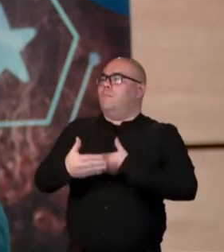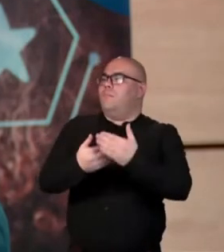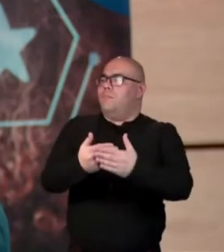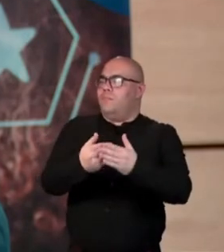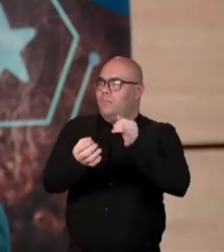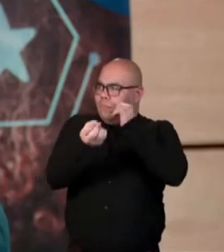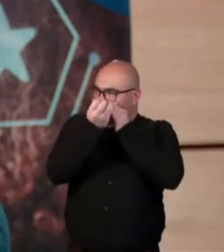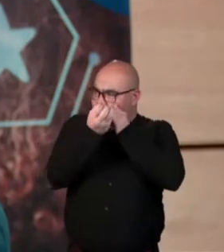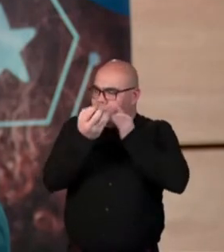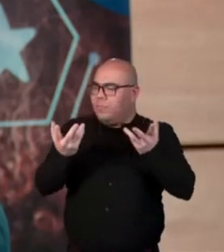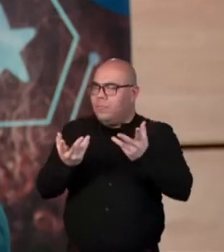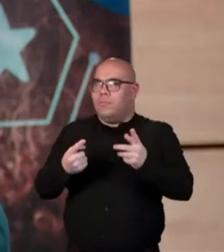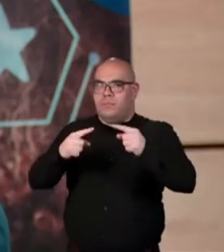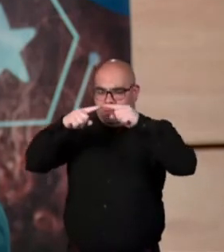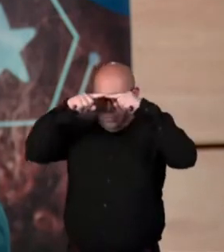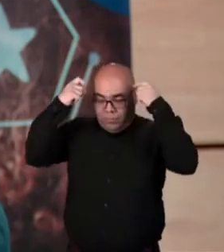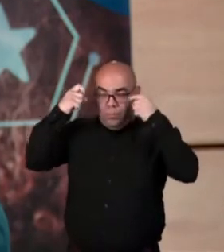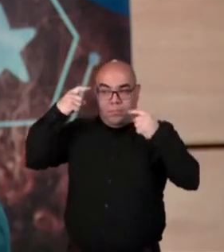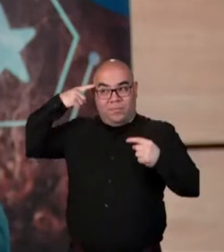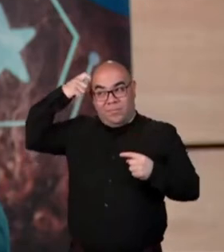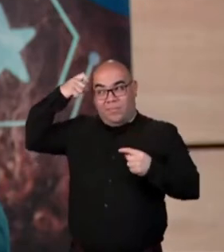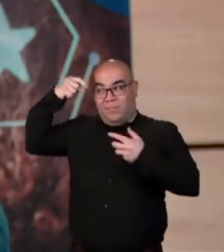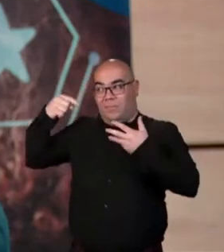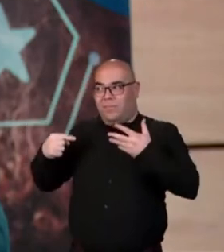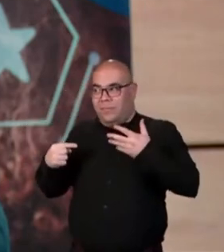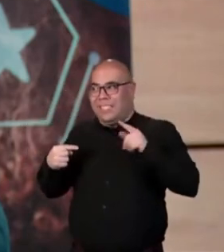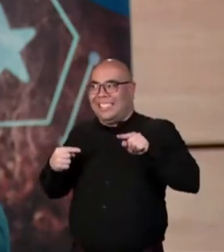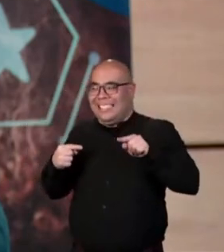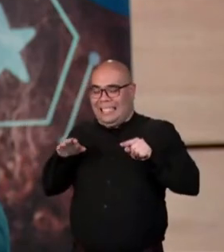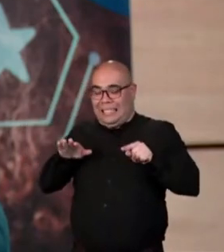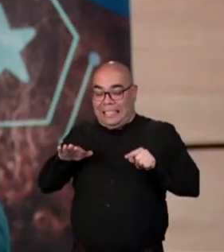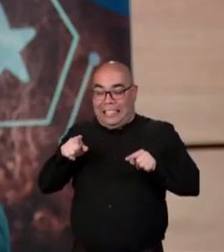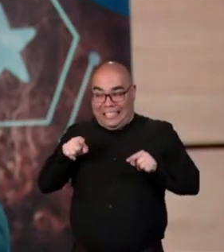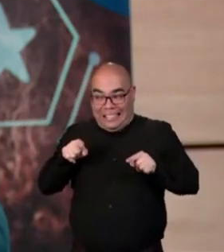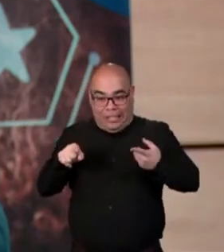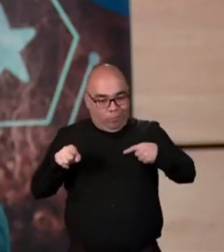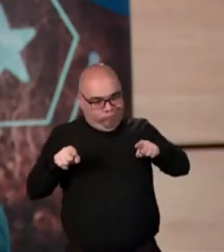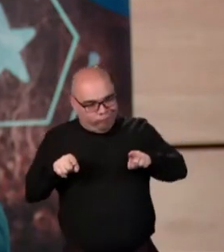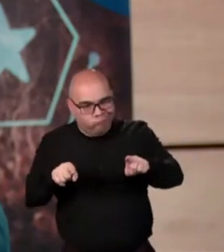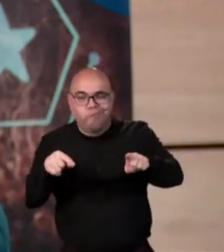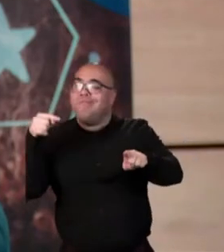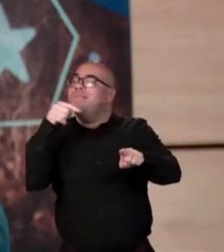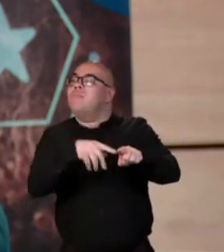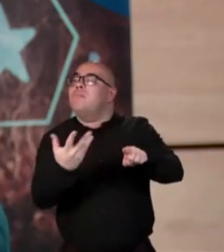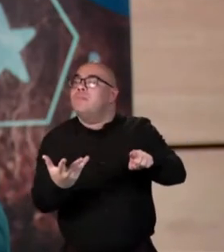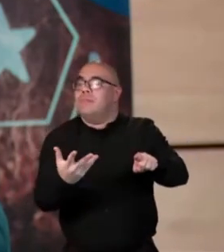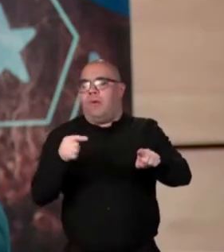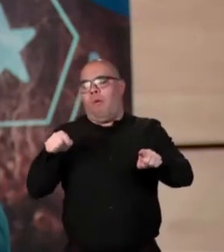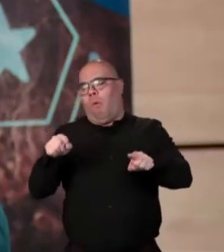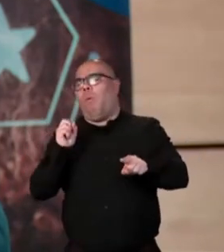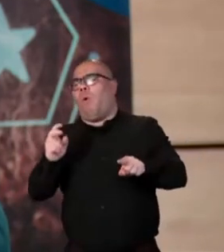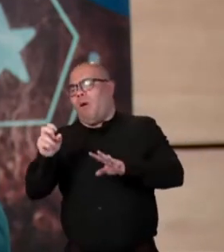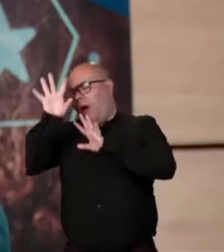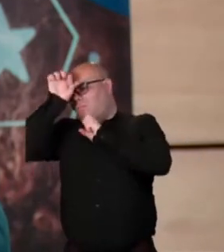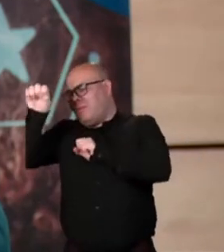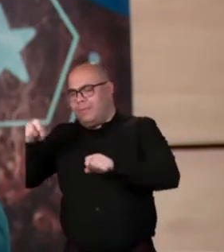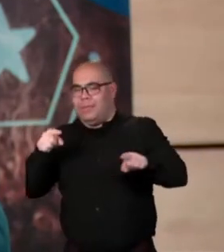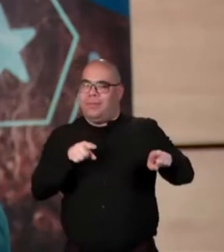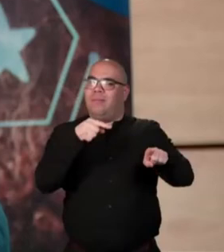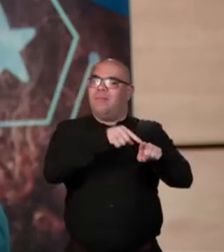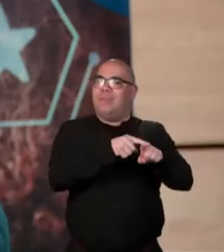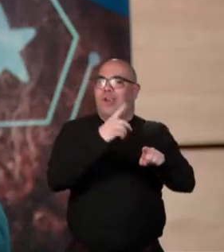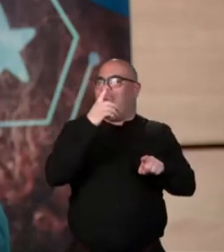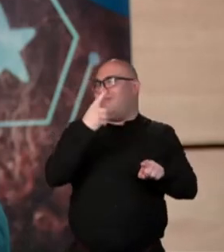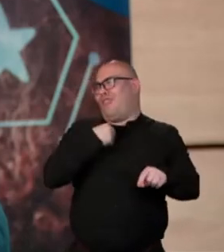serie de retos pero colateral a esto que son capacidades hay un aspecto esencial y que ya la doctora dolly el profesor luís